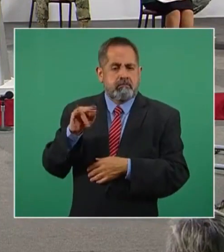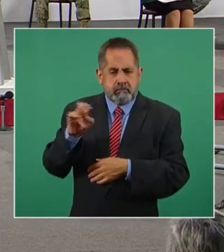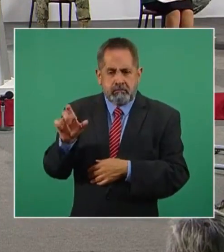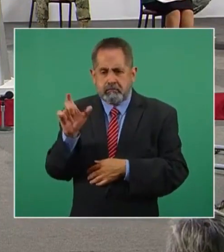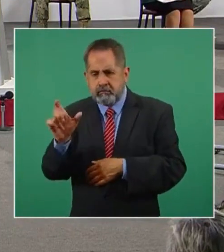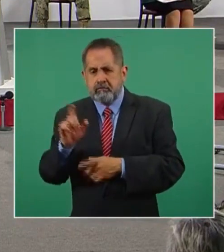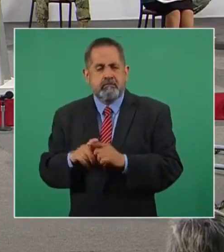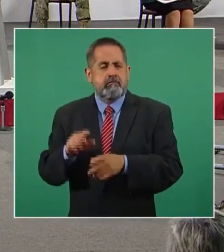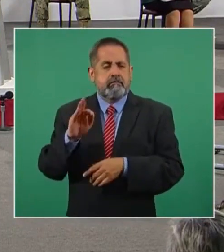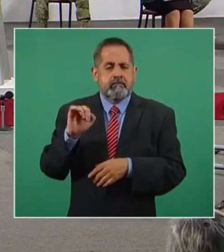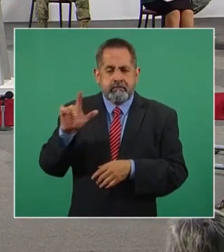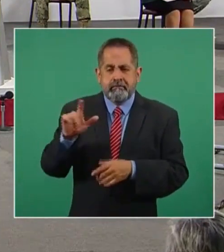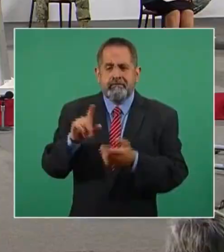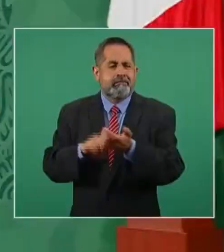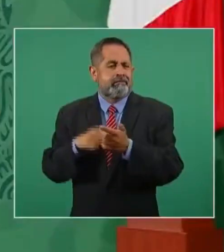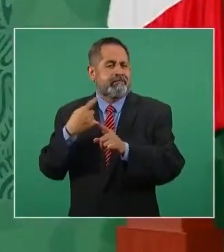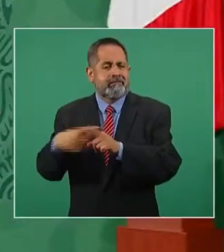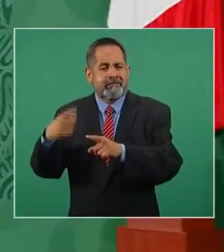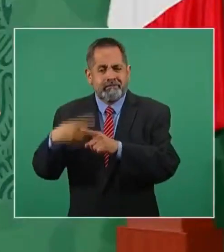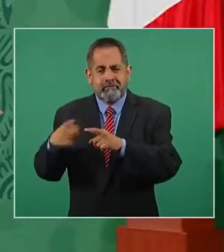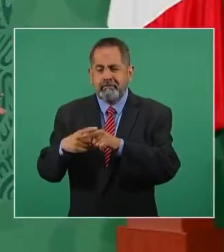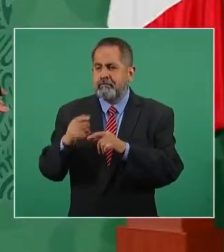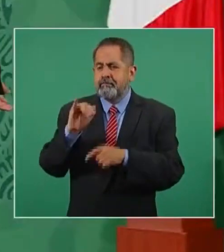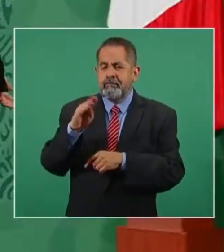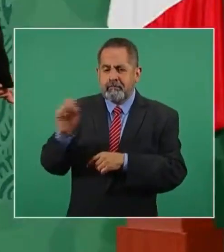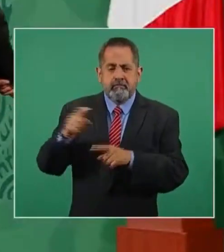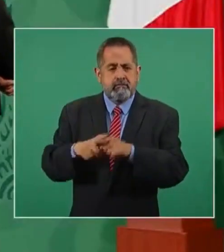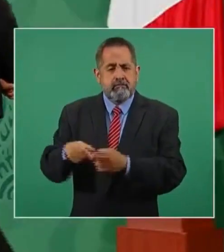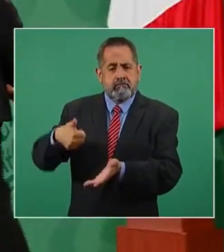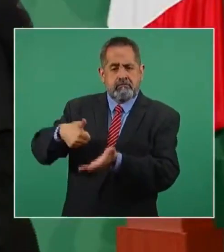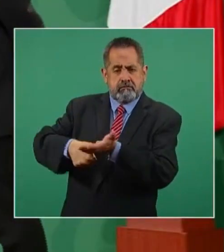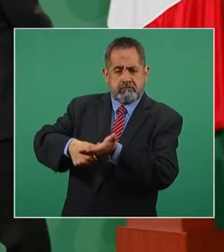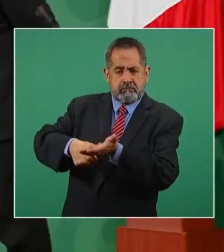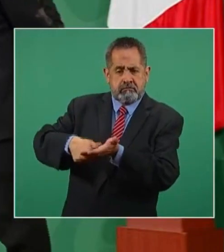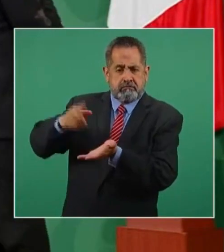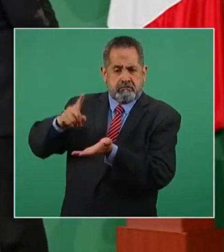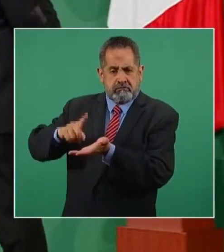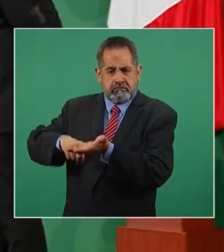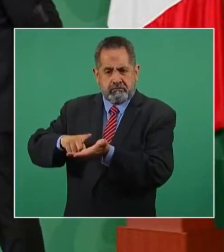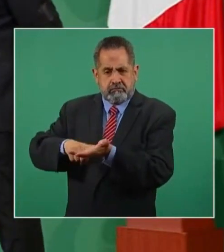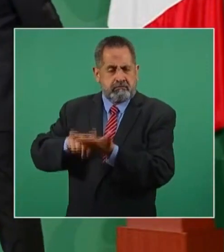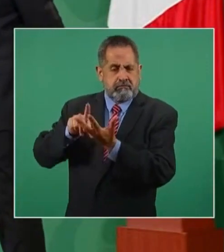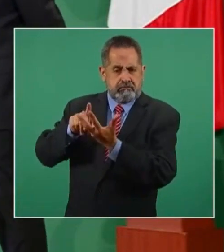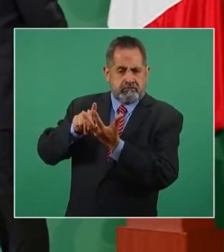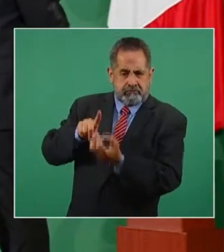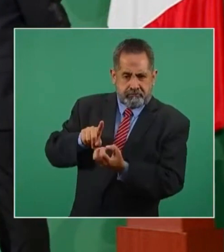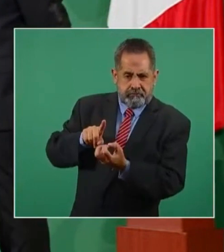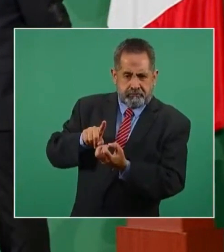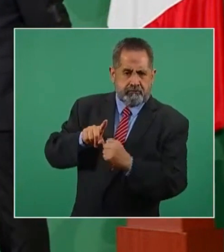en la firma electrónica en el SAT, en gestiones ante el IMSS, pero no solo en organismos públicos, se utiliza en los